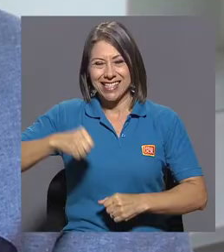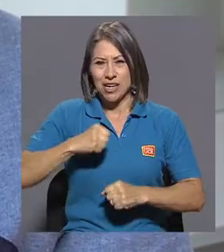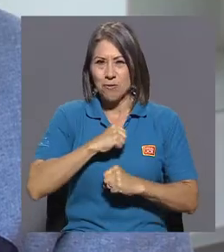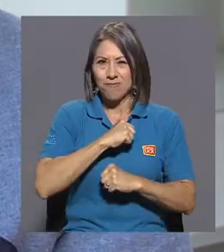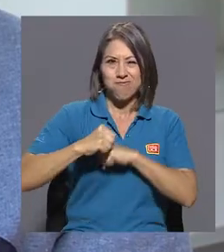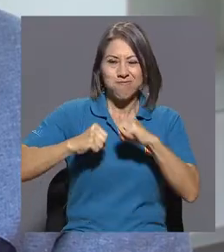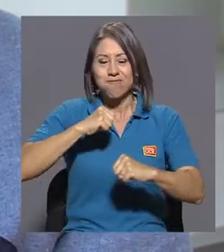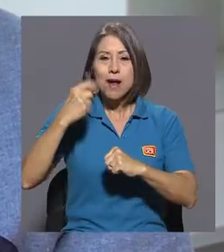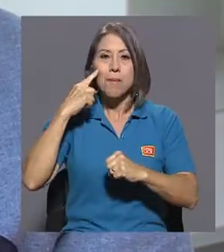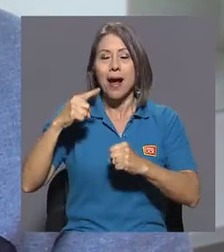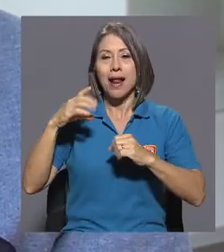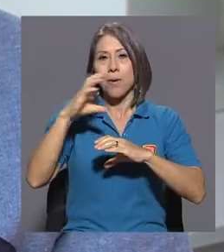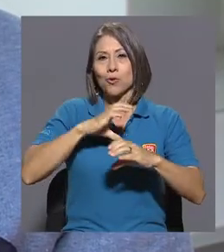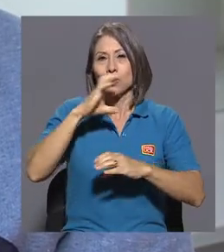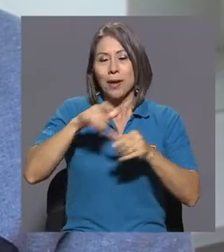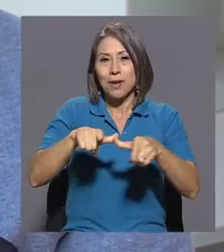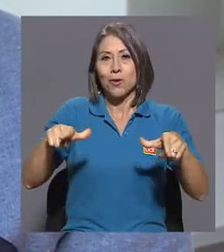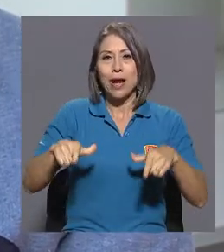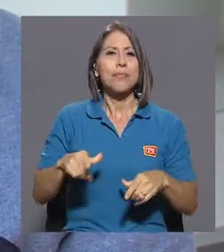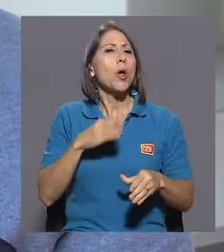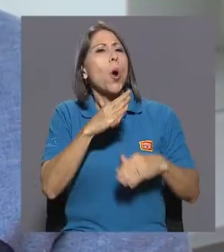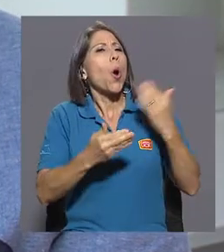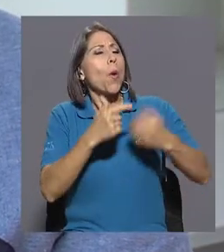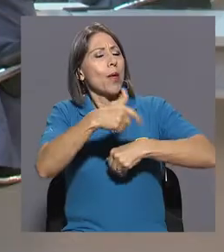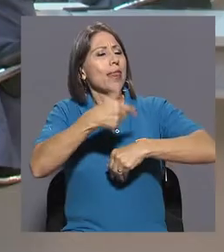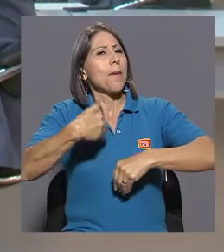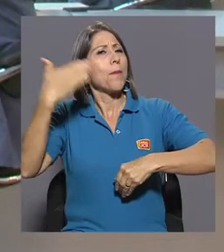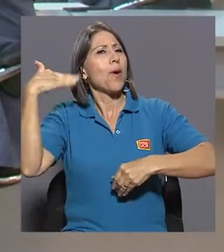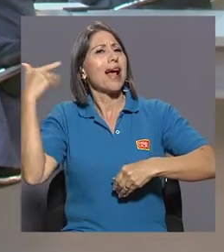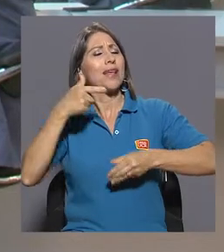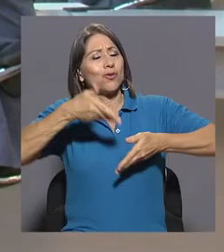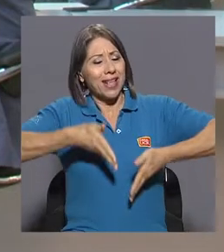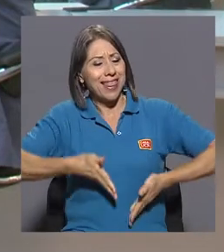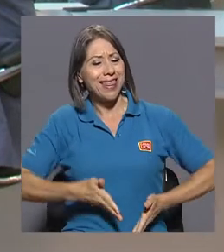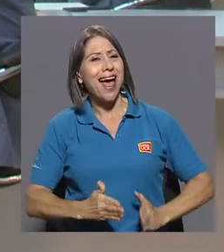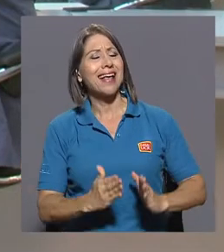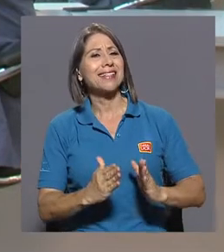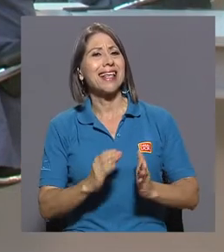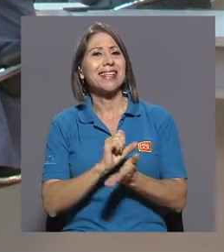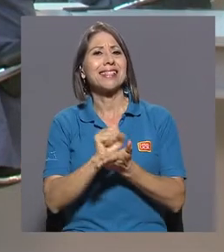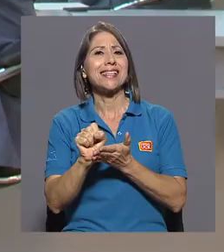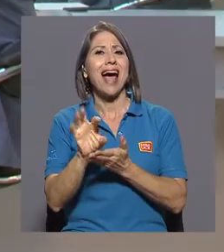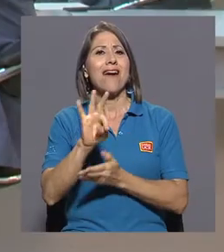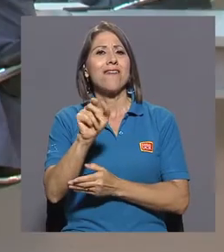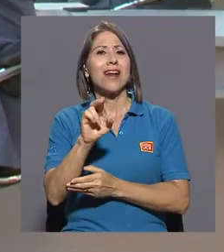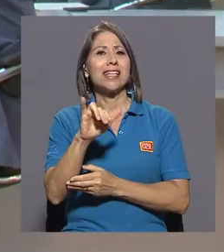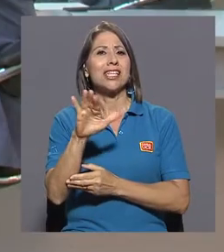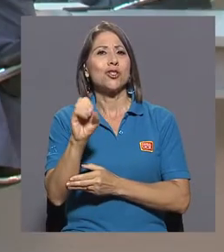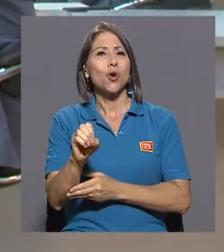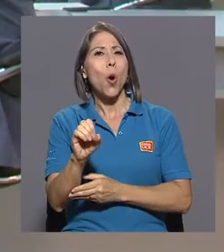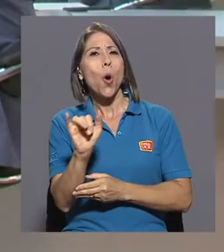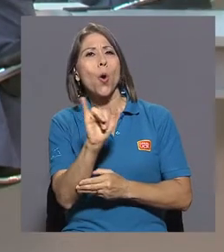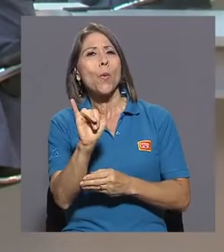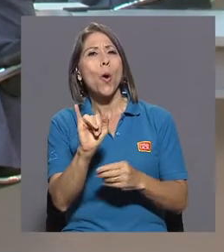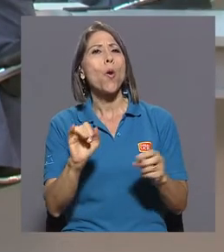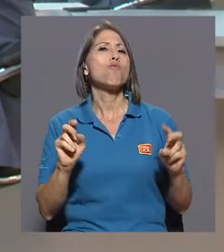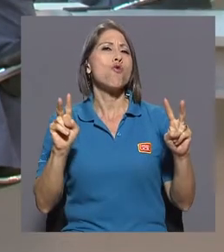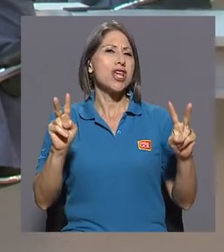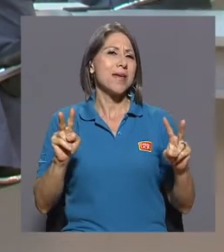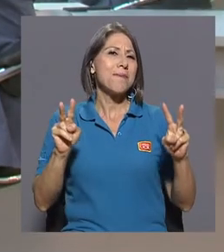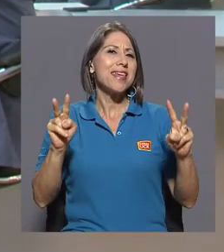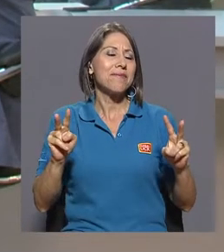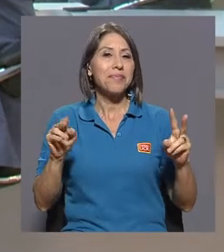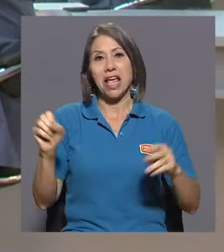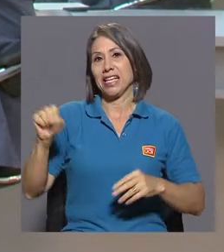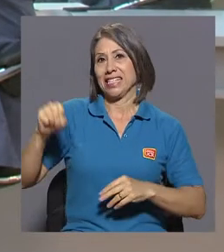en la que usted nace en un San Francisco muy, muy hippie? Muy hippie, muy... Bueno, San Francisco siempre ha sido muy abierto,